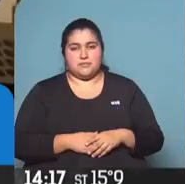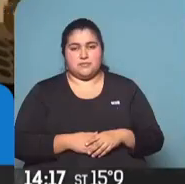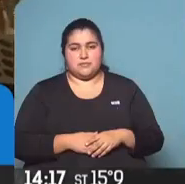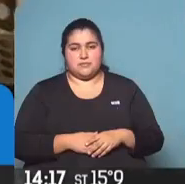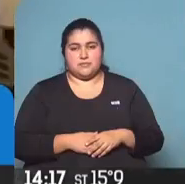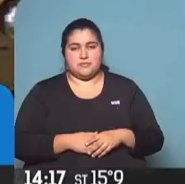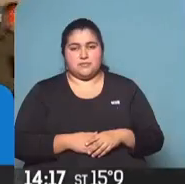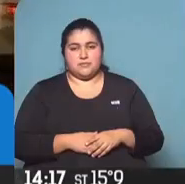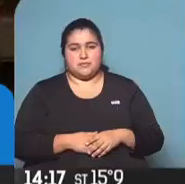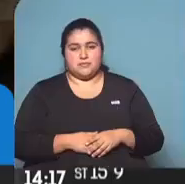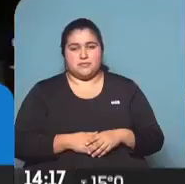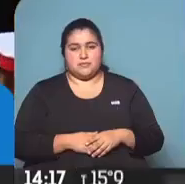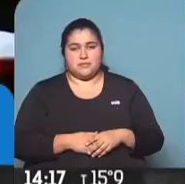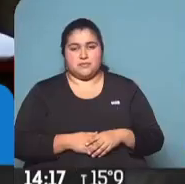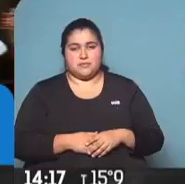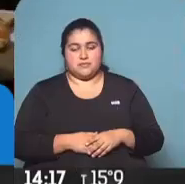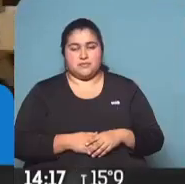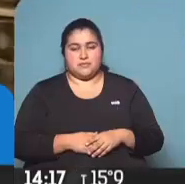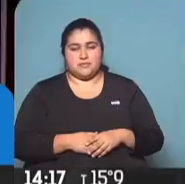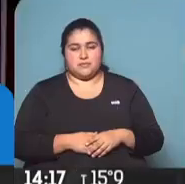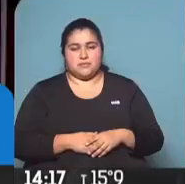y y